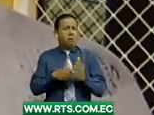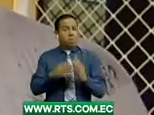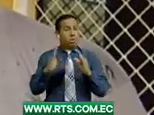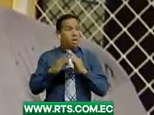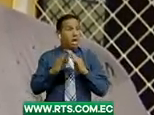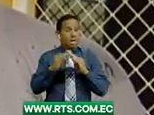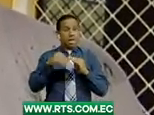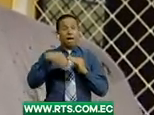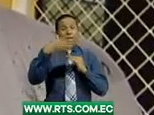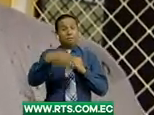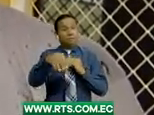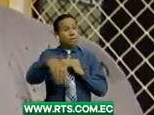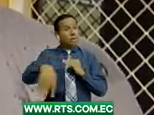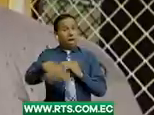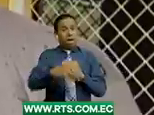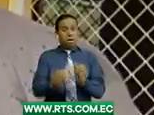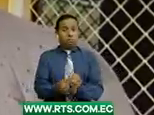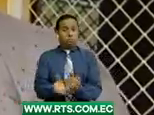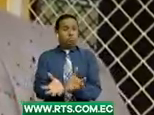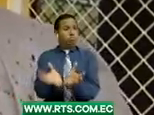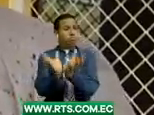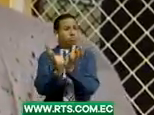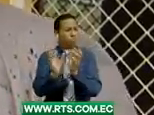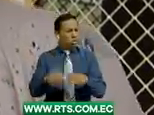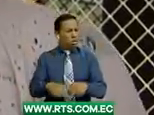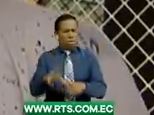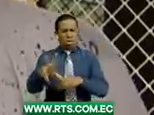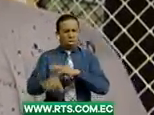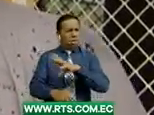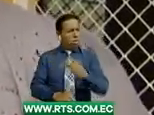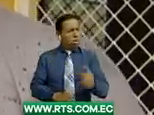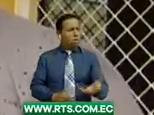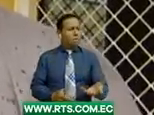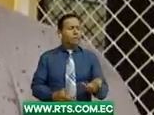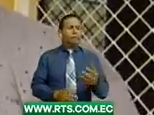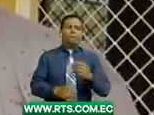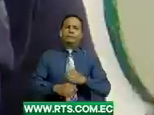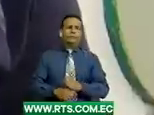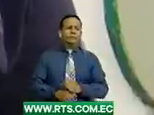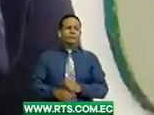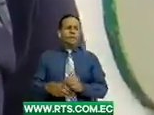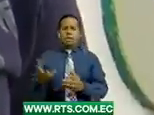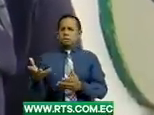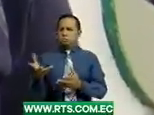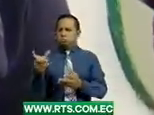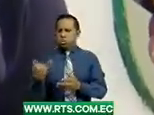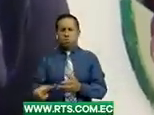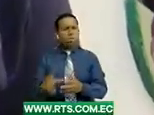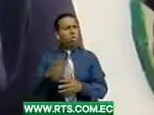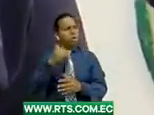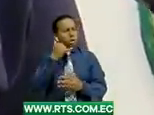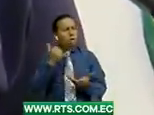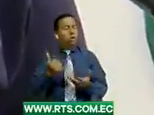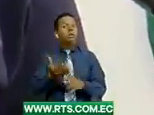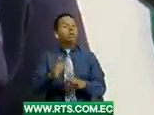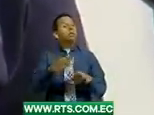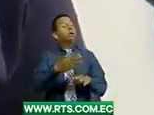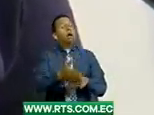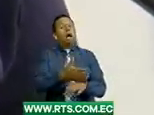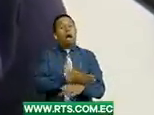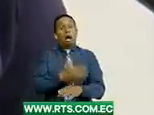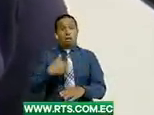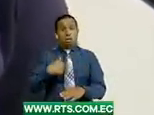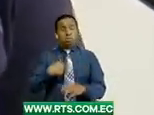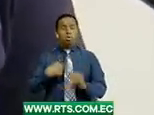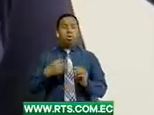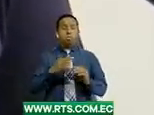de las casas, imagínense una persona, una señora más que ande con su celular. Ahora poco salieron de mi suegra, vine por un callejón, me encerraron